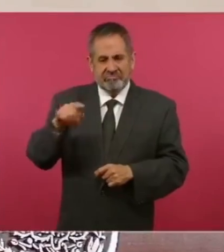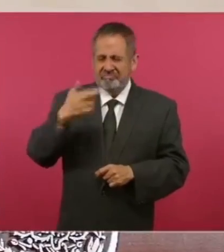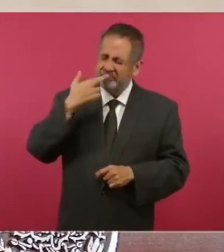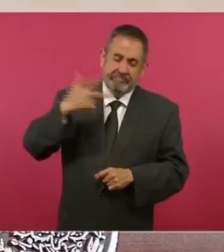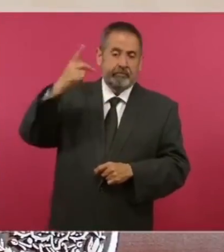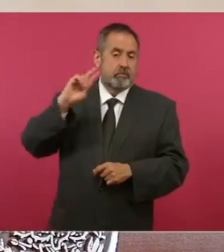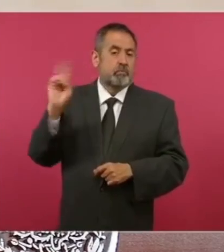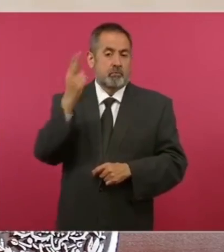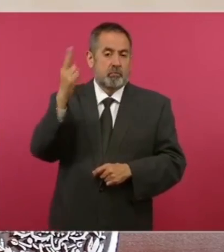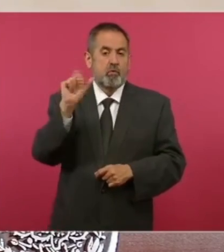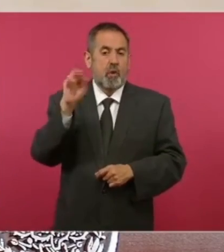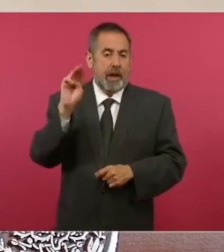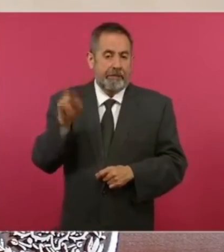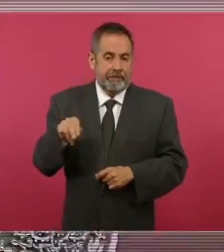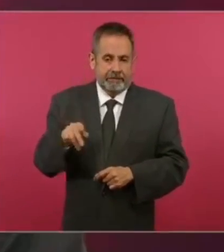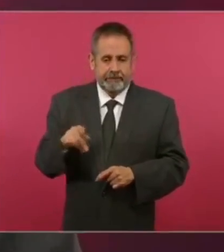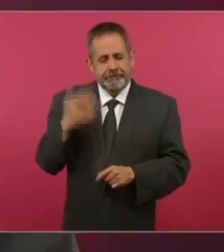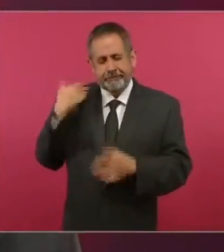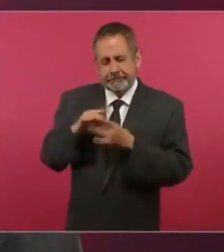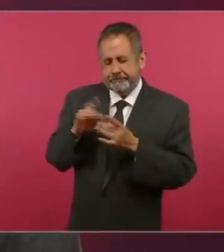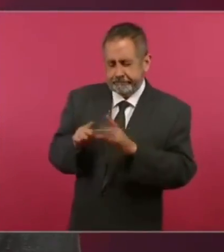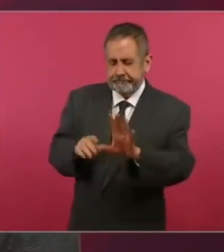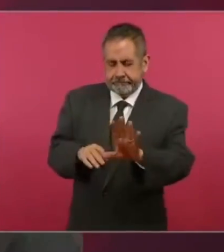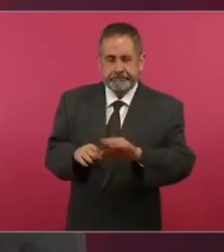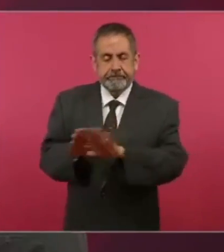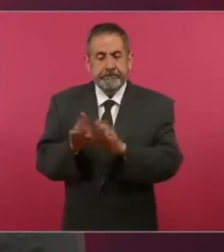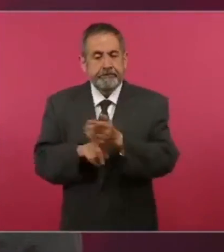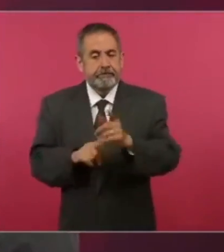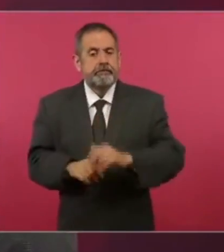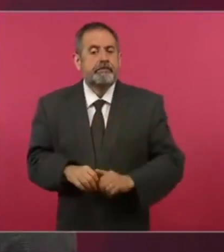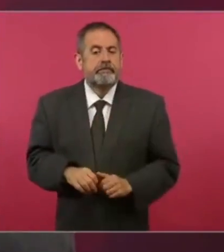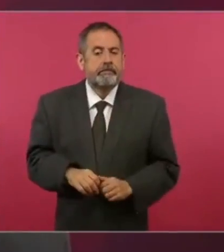mejor. Ya hablamos de eso, de cómo